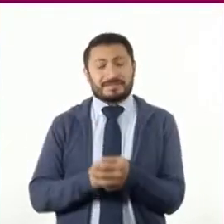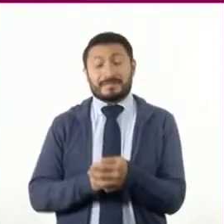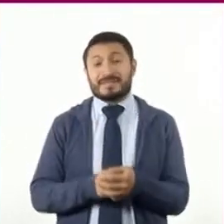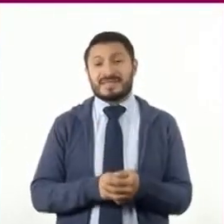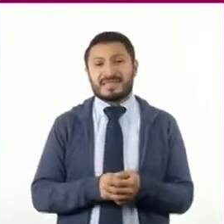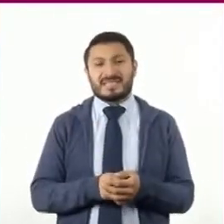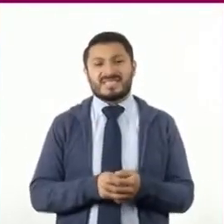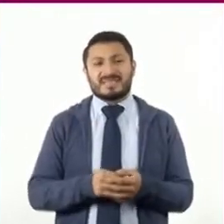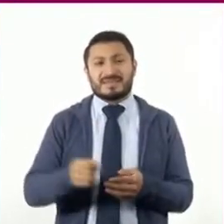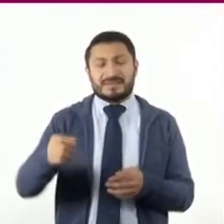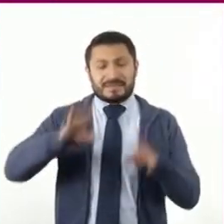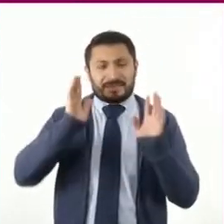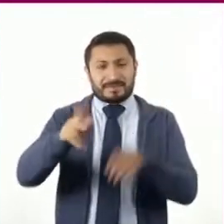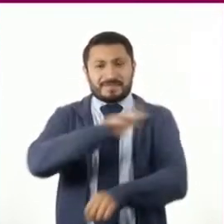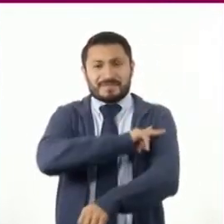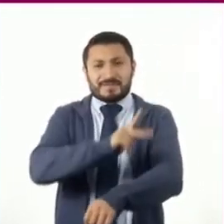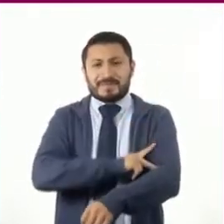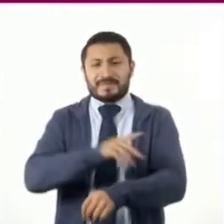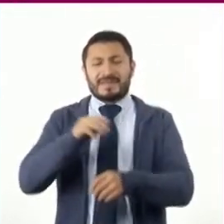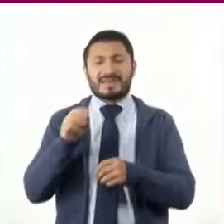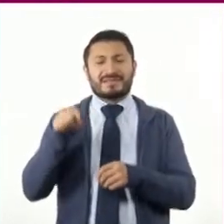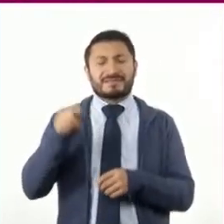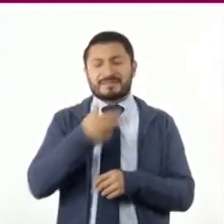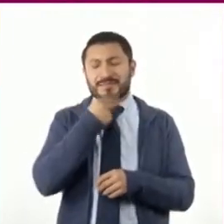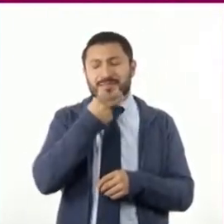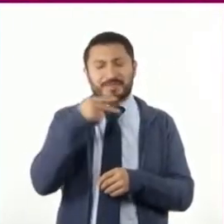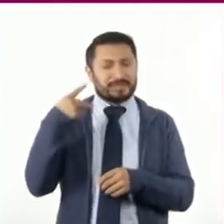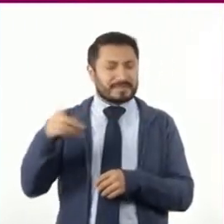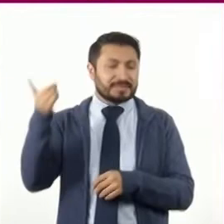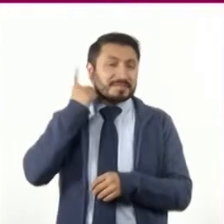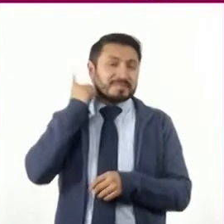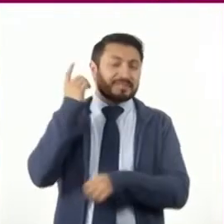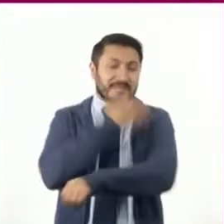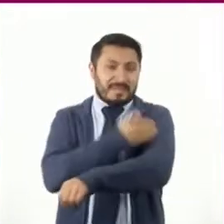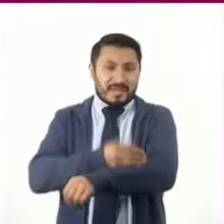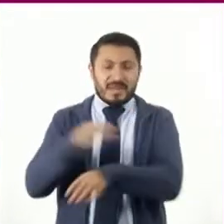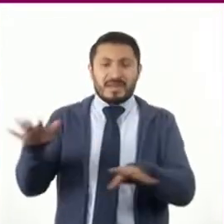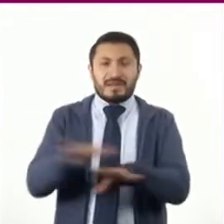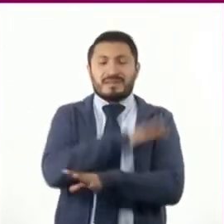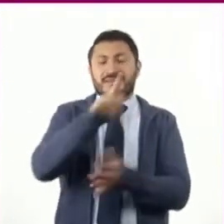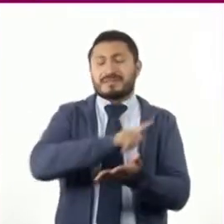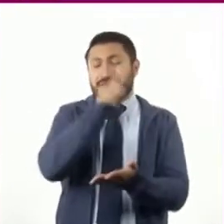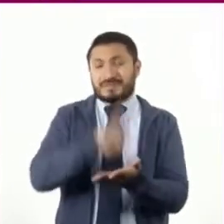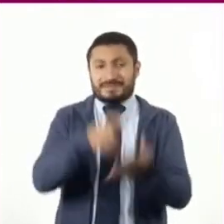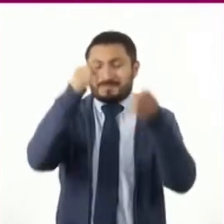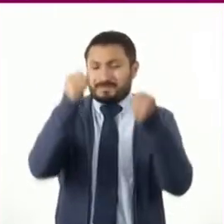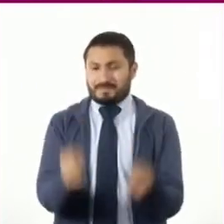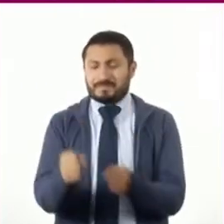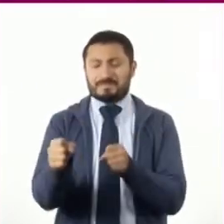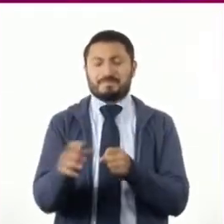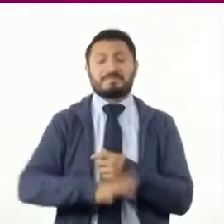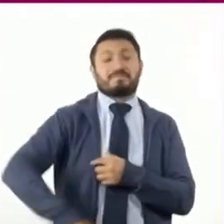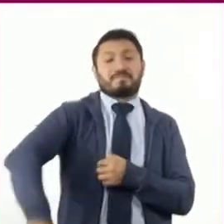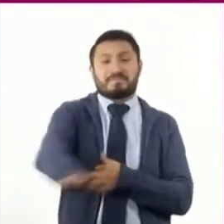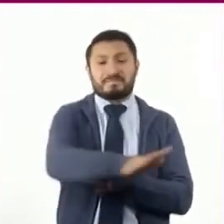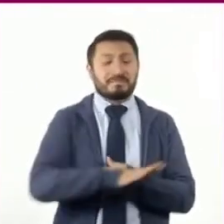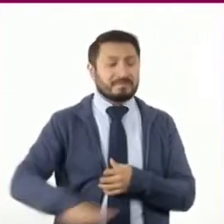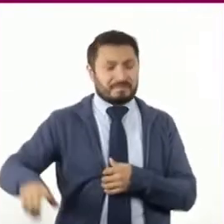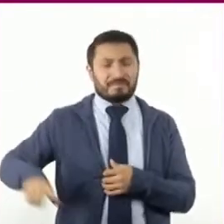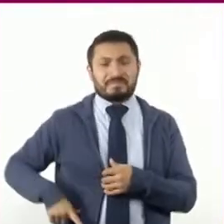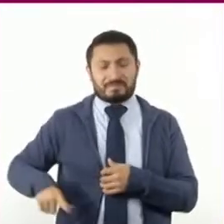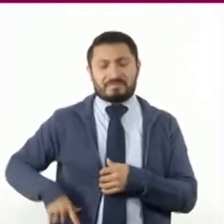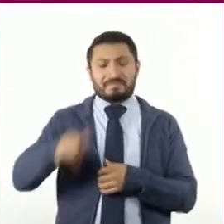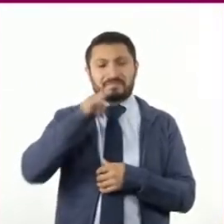Instalados en el poder, Mussolini y los diputados fascistas modificaron las leyes que le aseguraron un dominio total del Estado